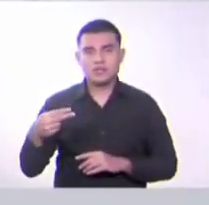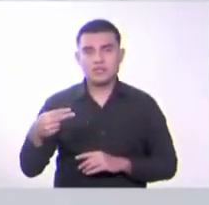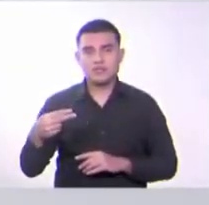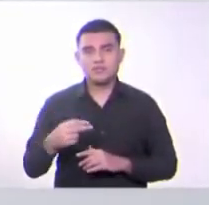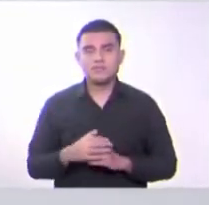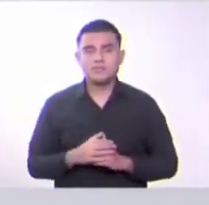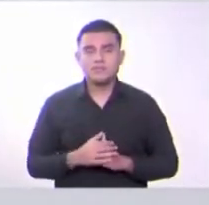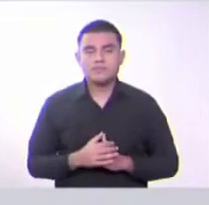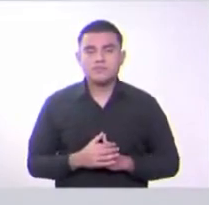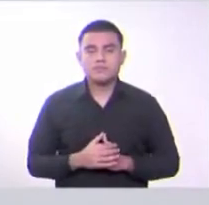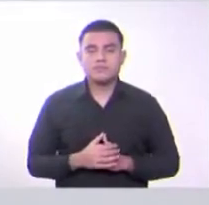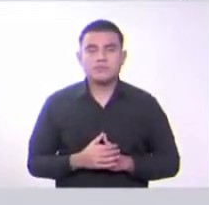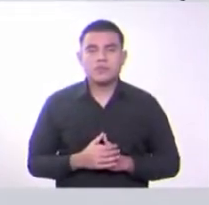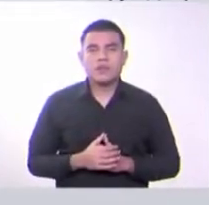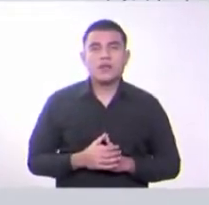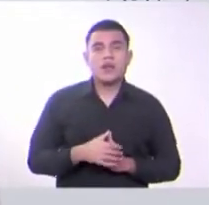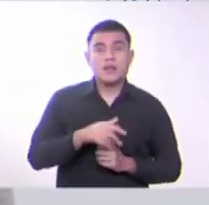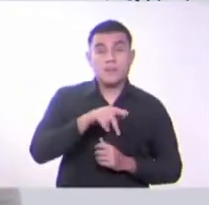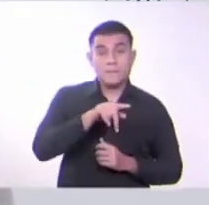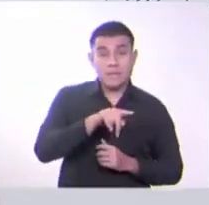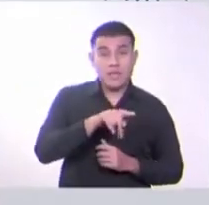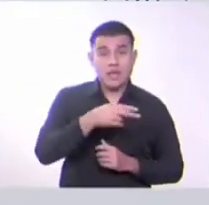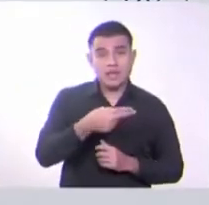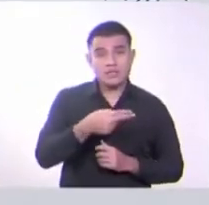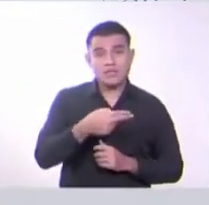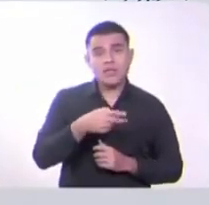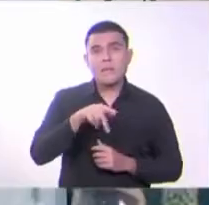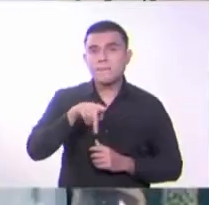El pH y el pOH están